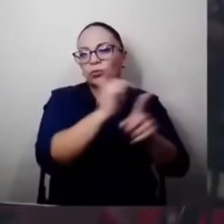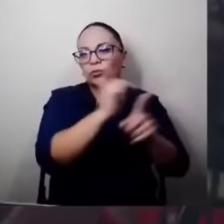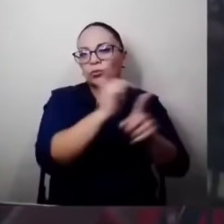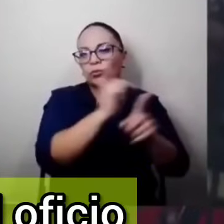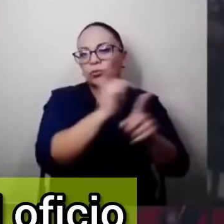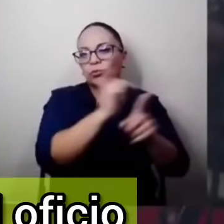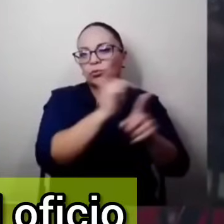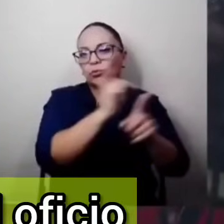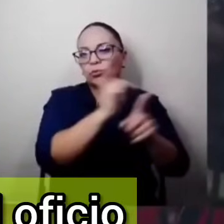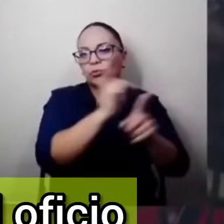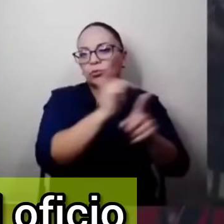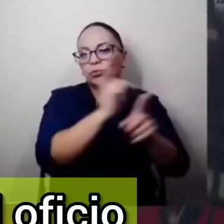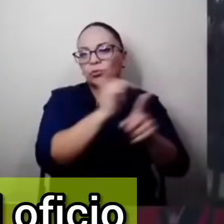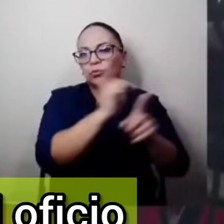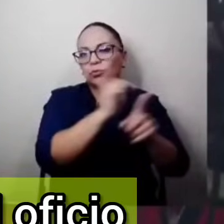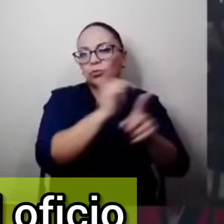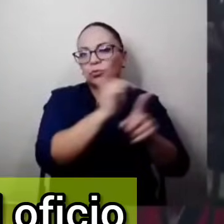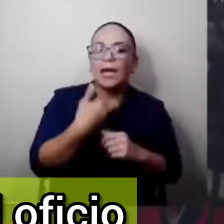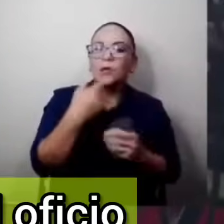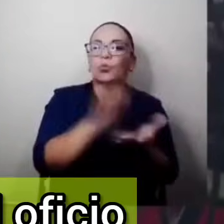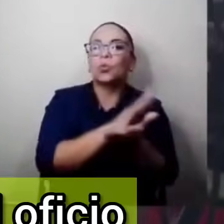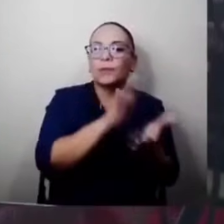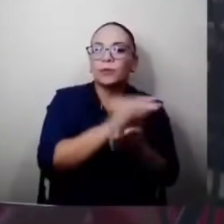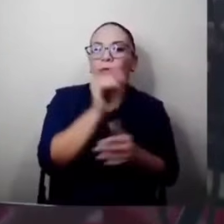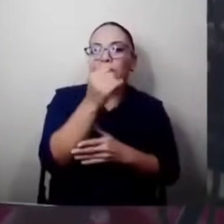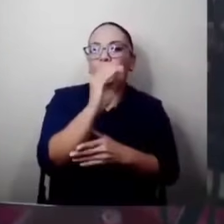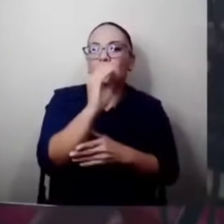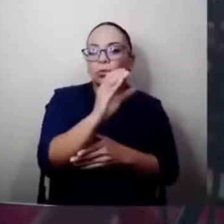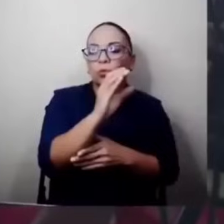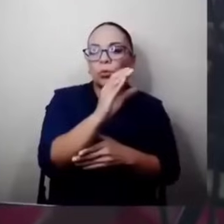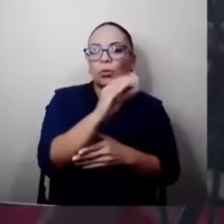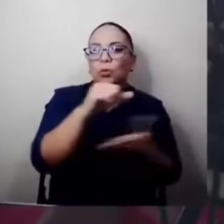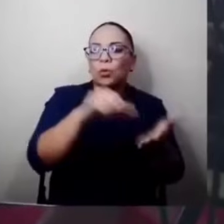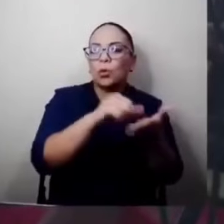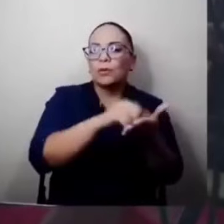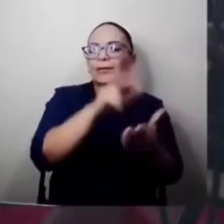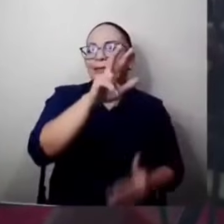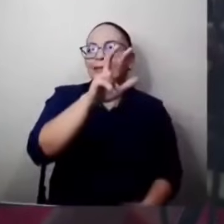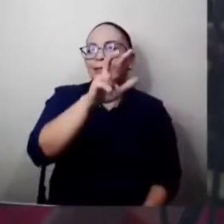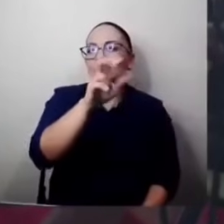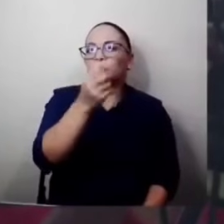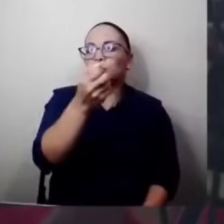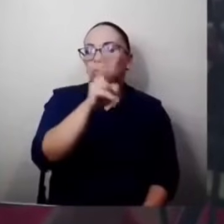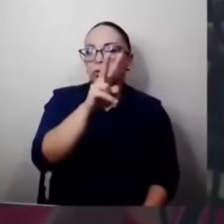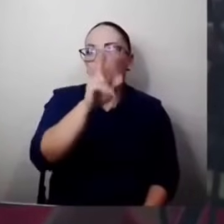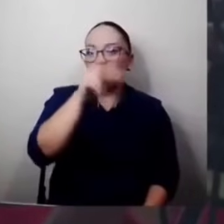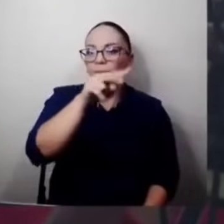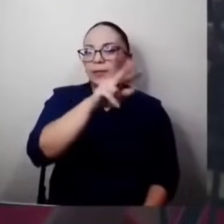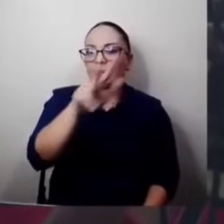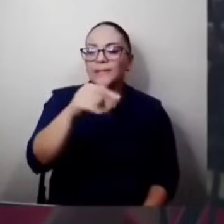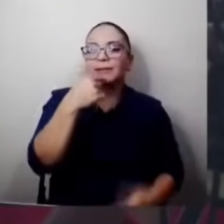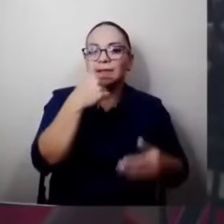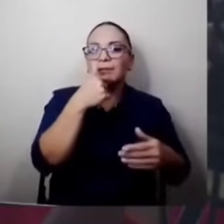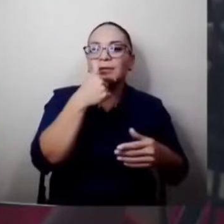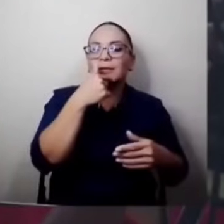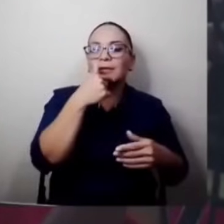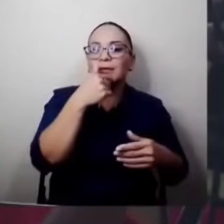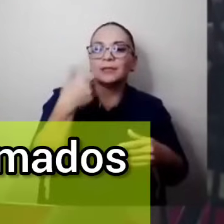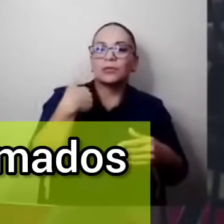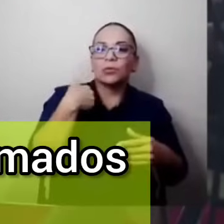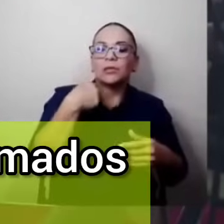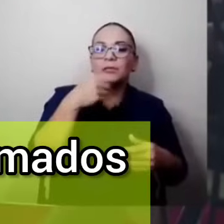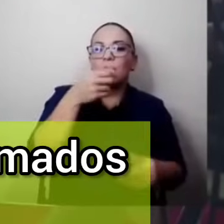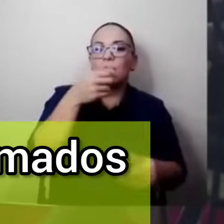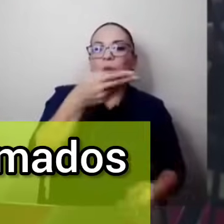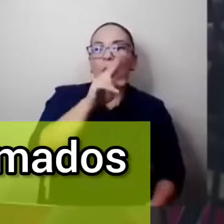pregunta, hay un documento del 10 de octubre en el oficio 312-2023 que dice, señores, Huawei Technologies Costa Rica, sede